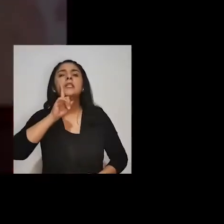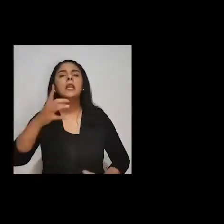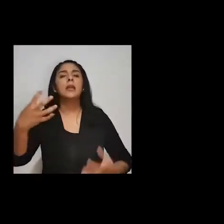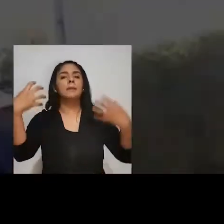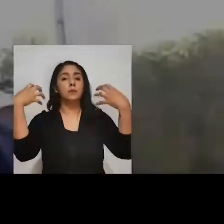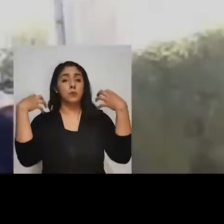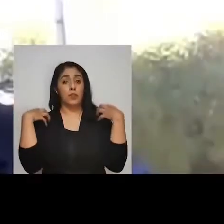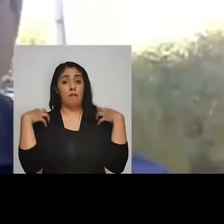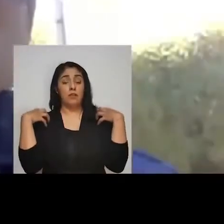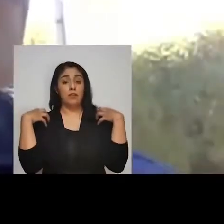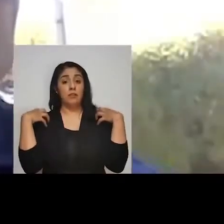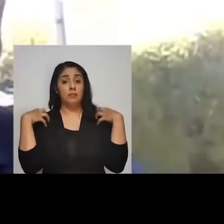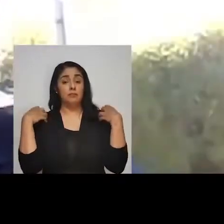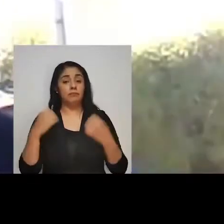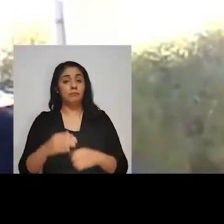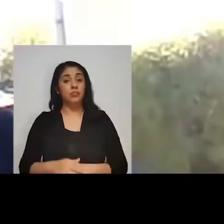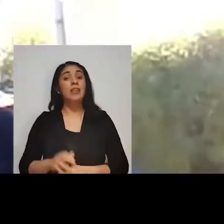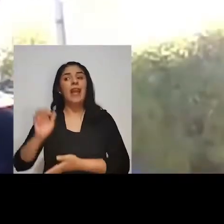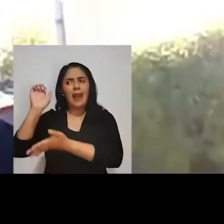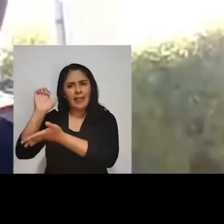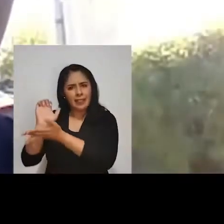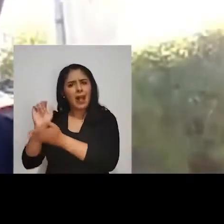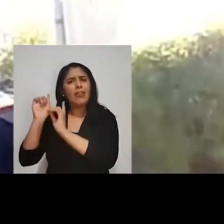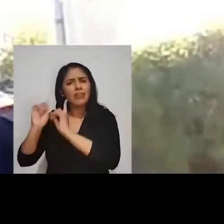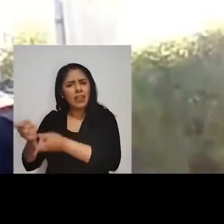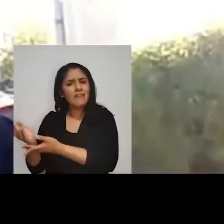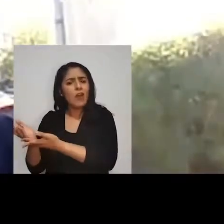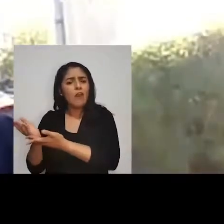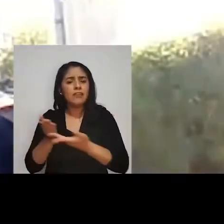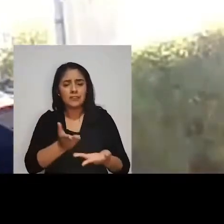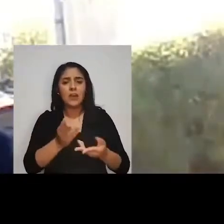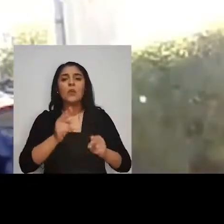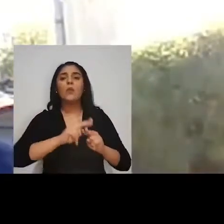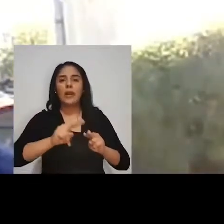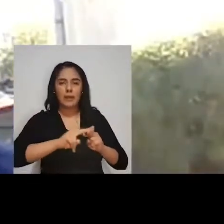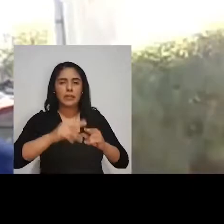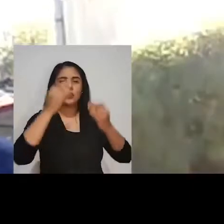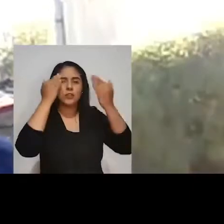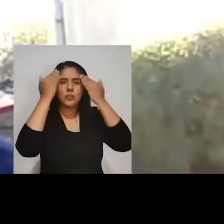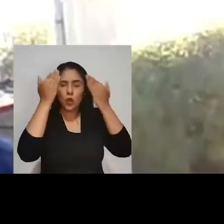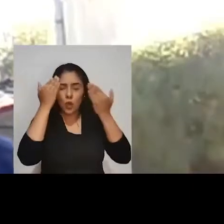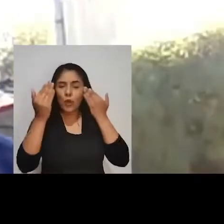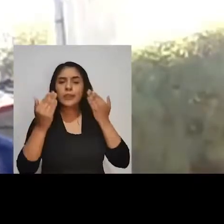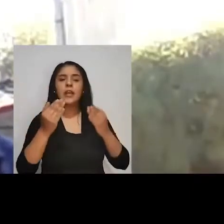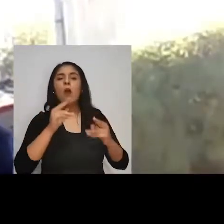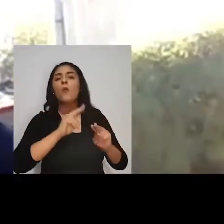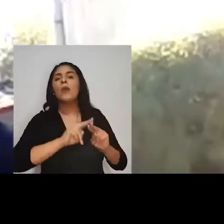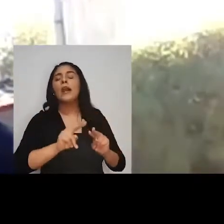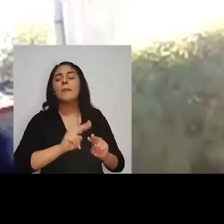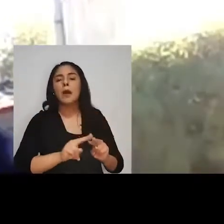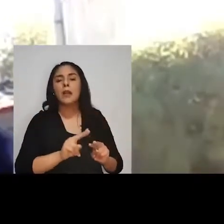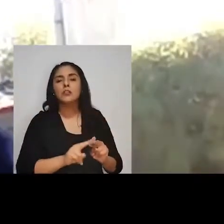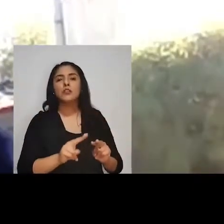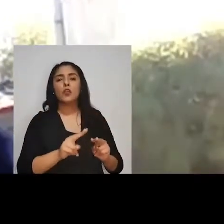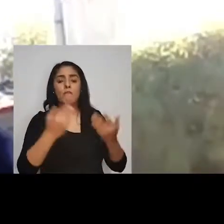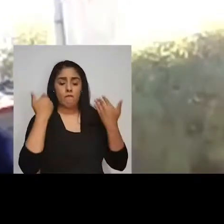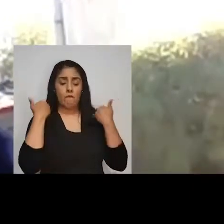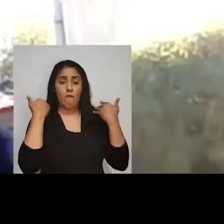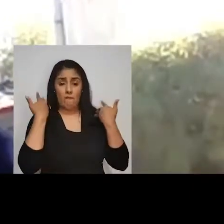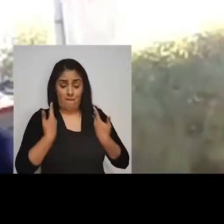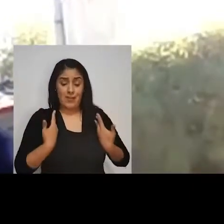responsable. Entonces es el Estado el que te tiene que ofrecer una reparación psicológica, una reparación